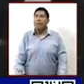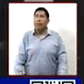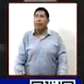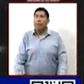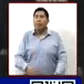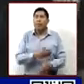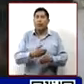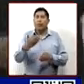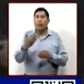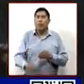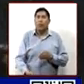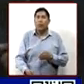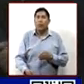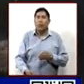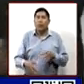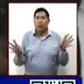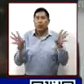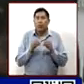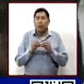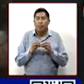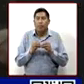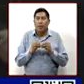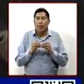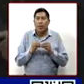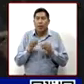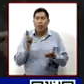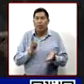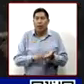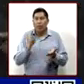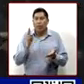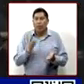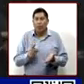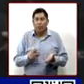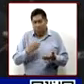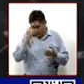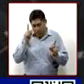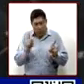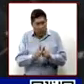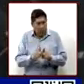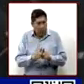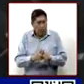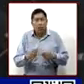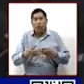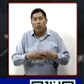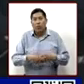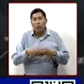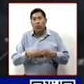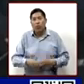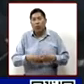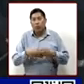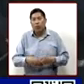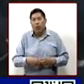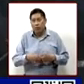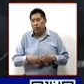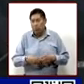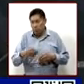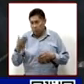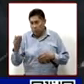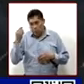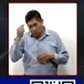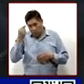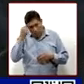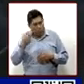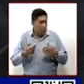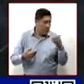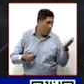Se ha concluido la presente reunión con la firma de acuerdos convenidos entre partes, y queremos